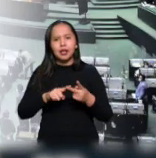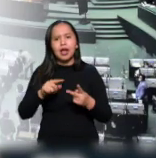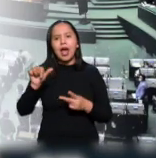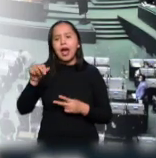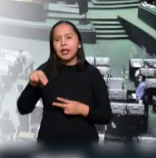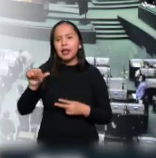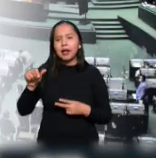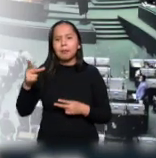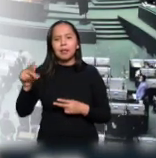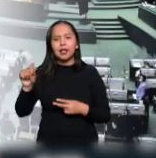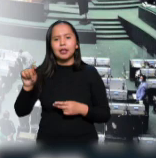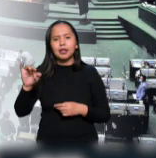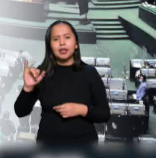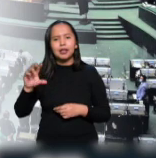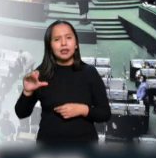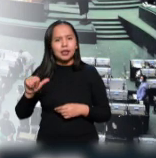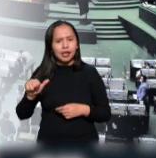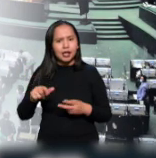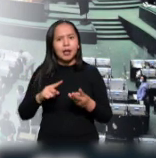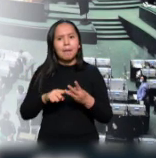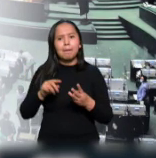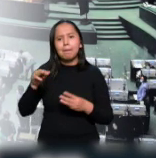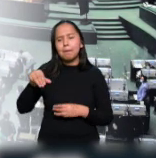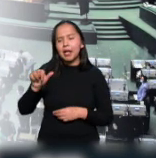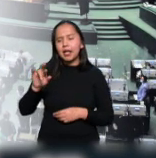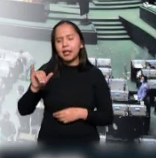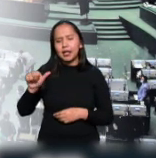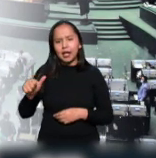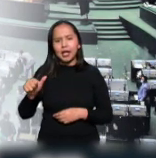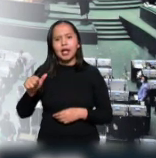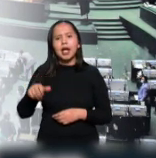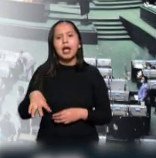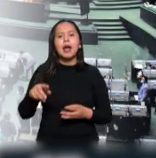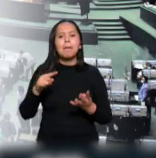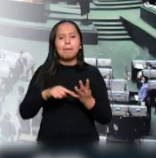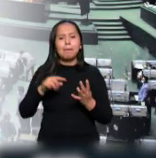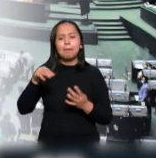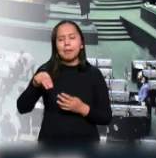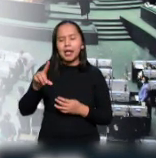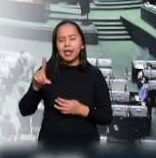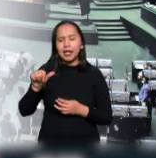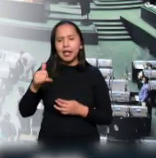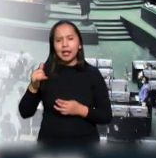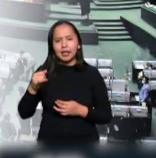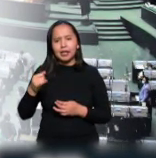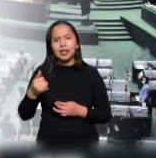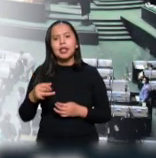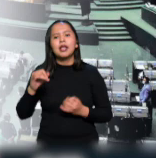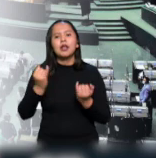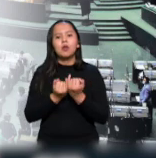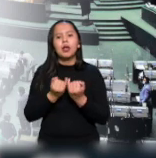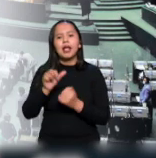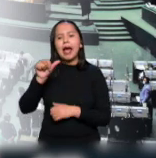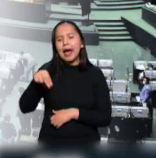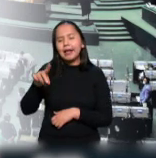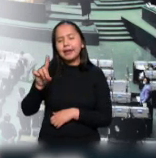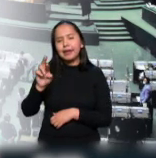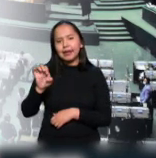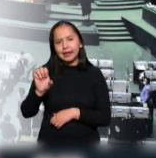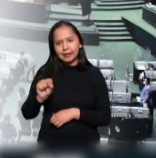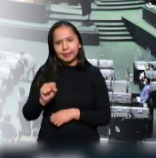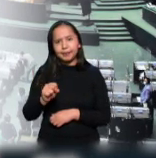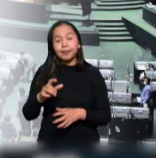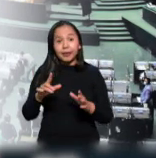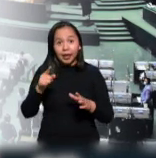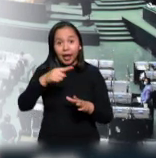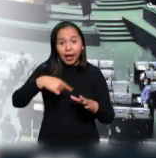Ana Patricia Briceño Torres, María Gabriela Sánchez García, Maday Merino Damián y Andrés García Reper Fávila.